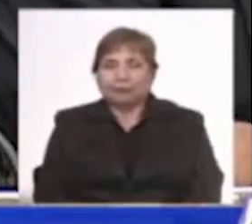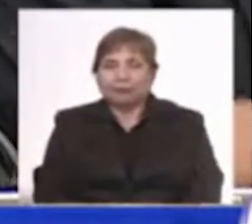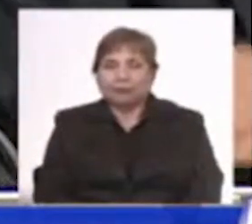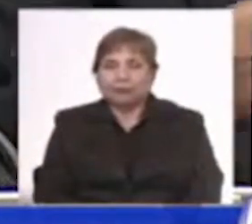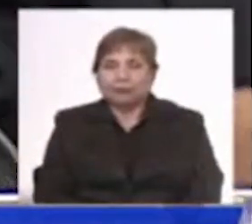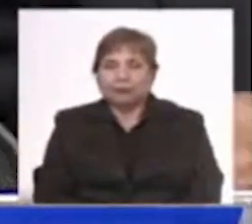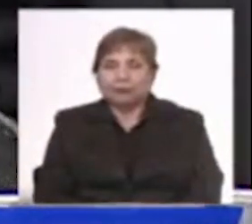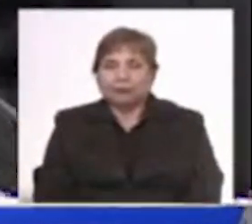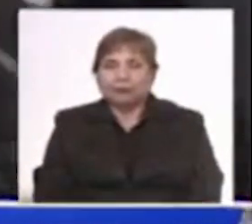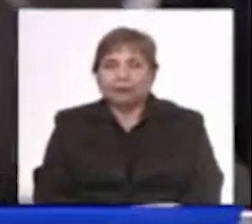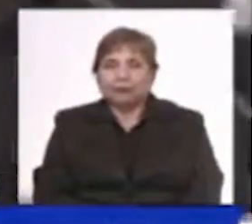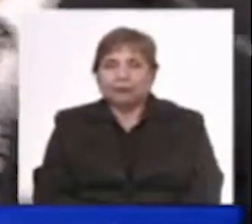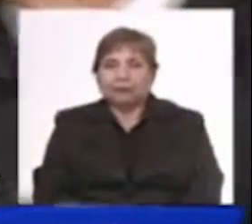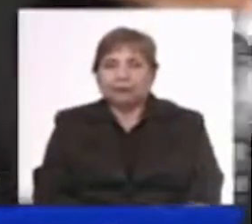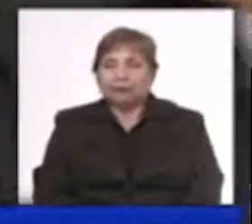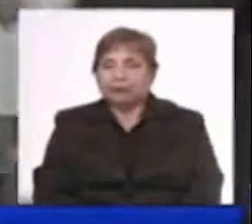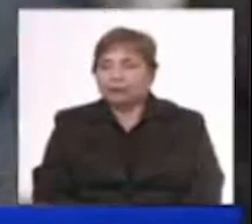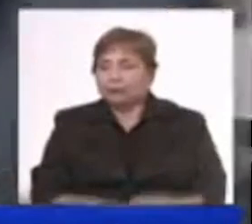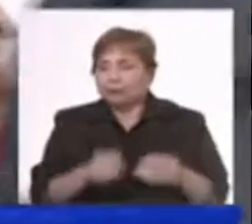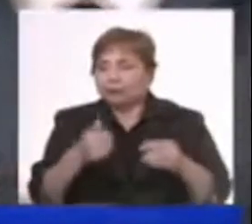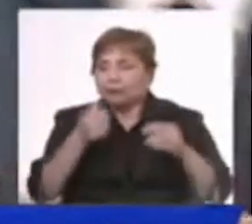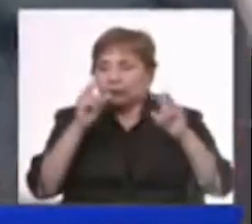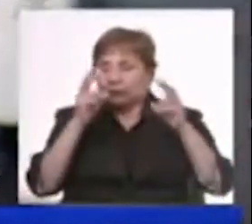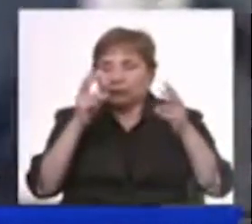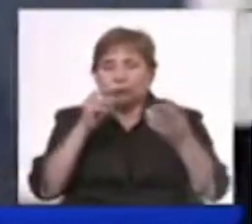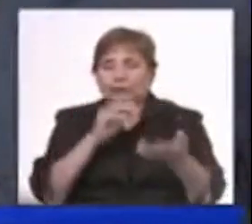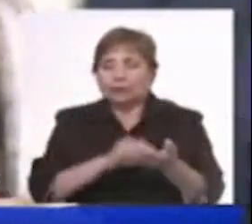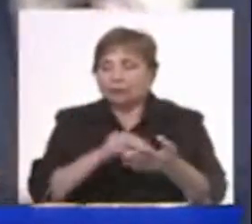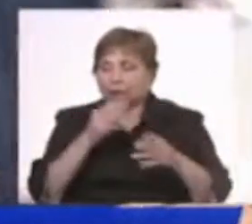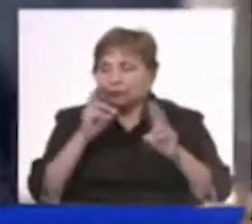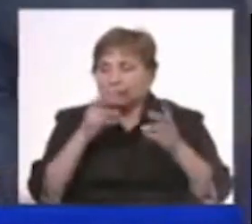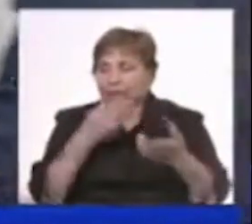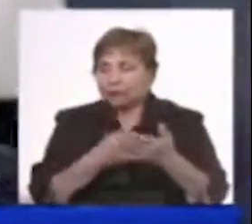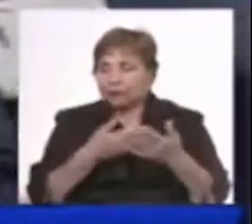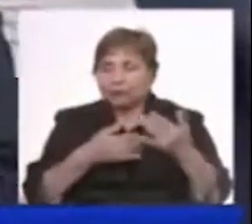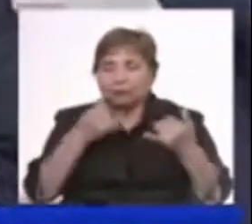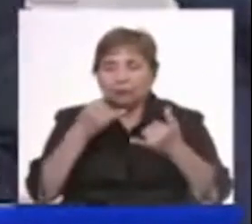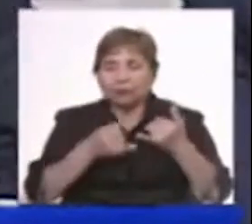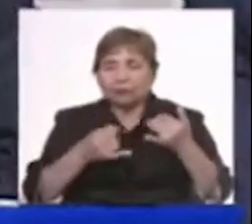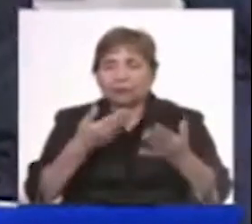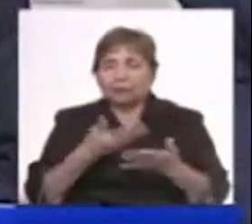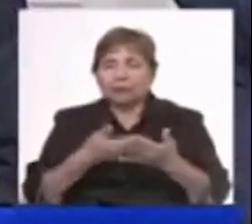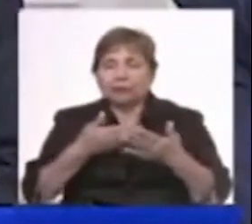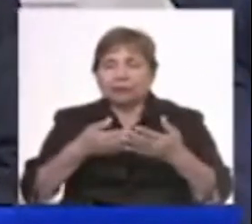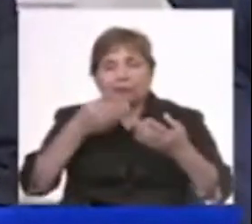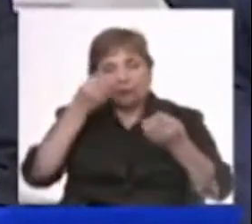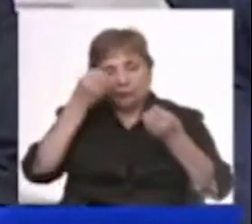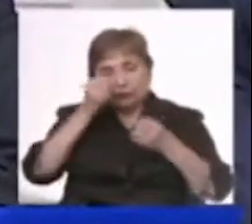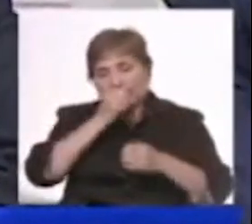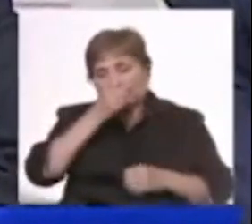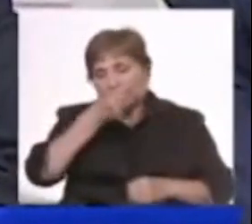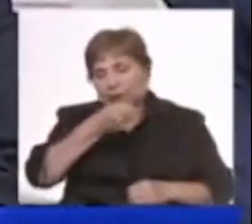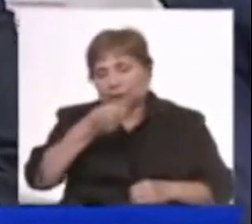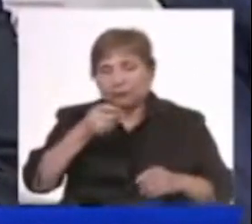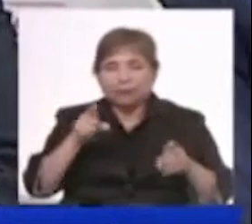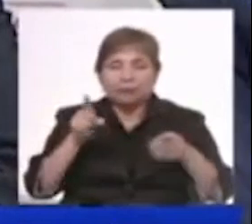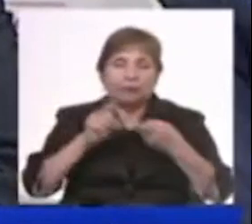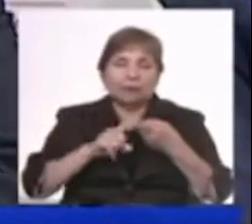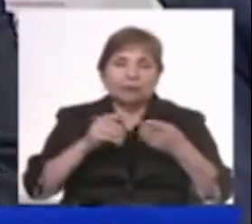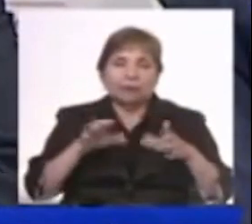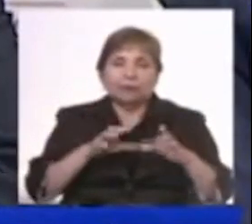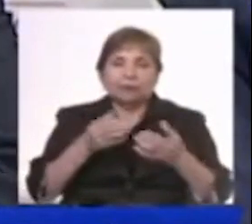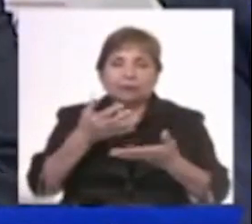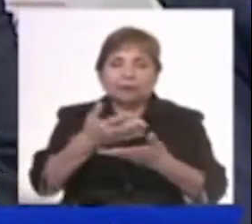A continuación, otro de los temas que ha sido tocado en los últimos reportajes está relacionado con